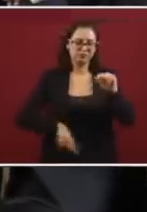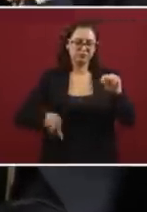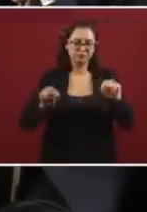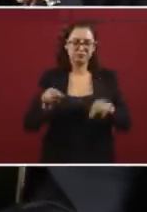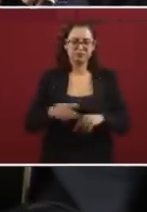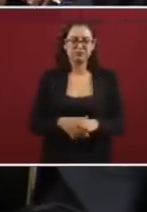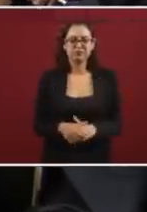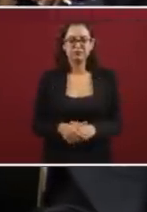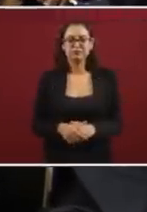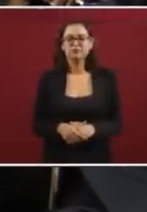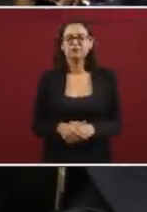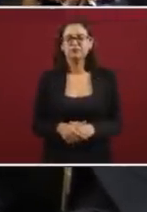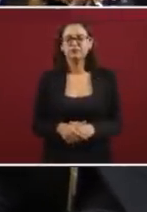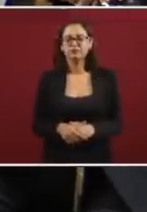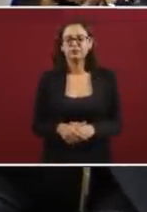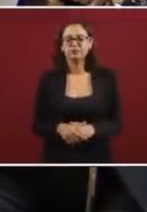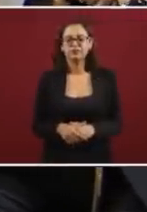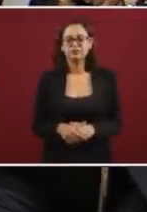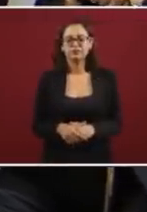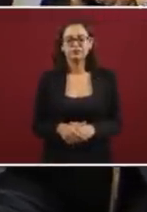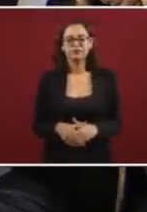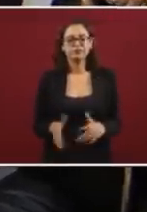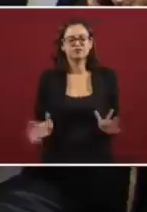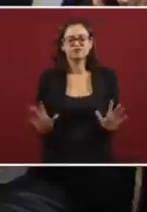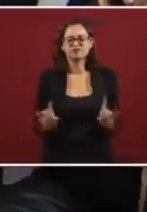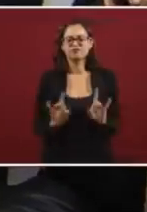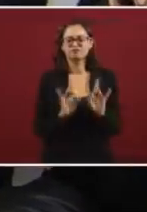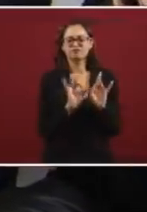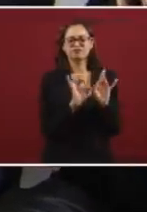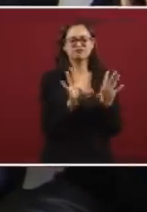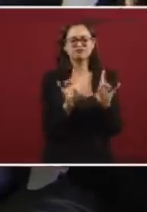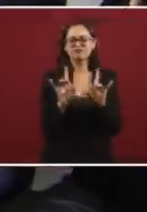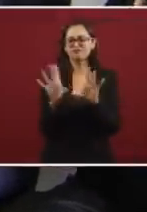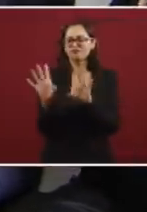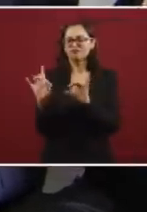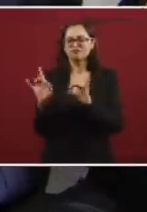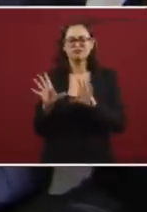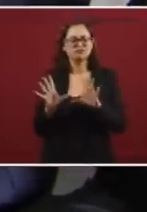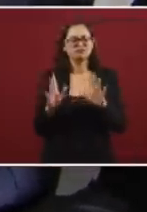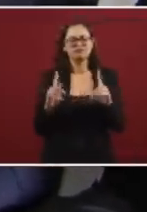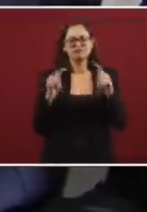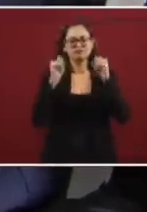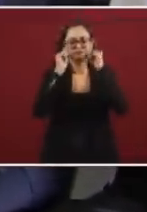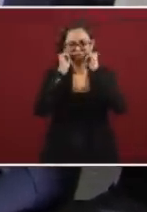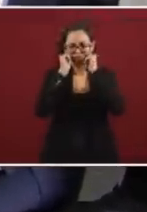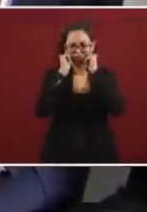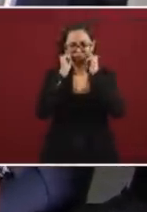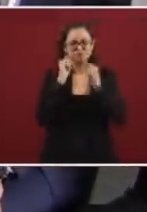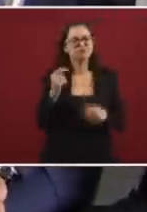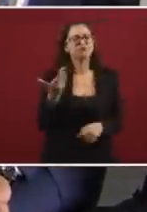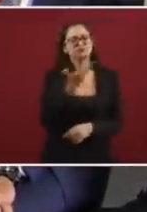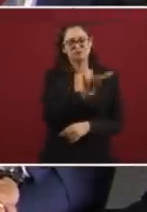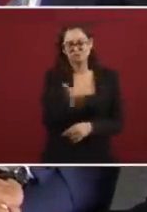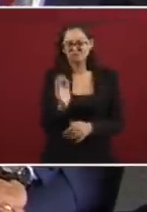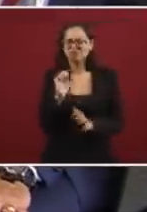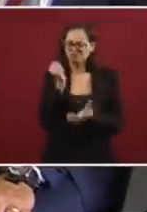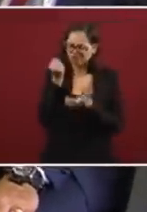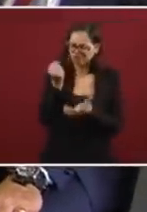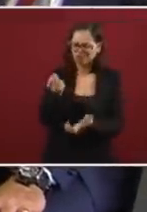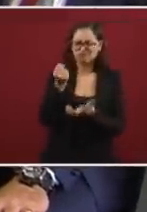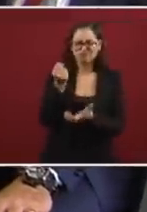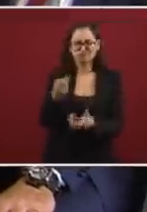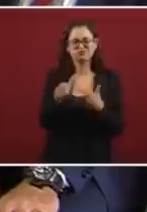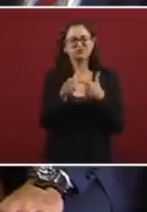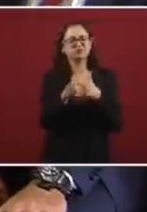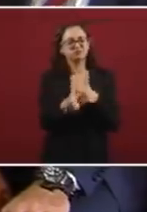independientemente de cualquier circunstancia ellos están invirtiendo y